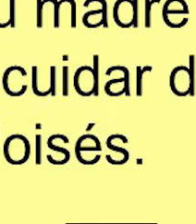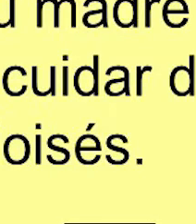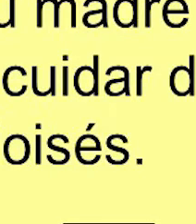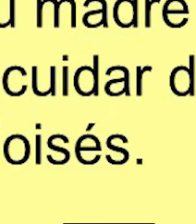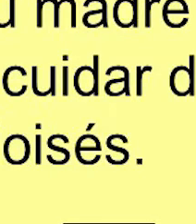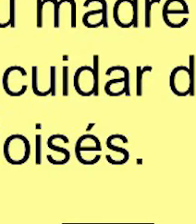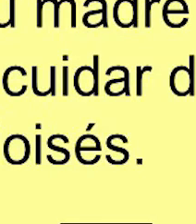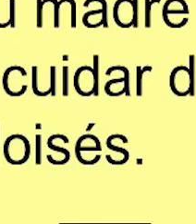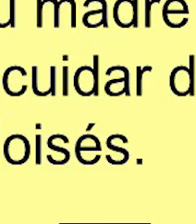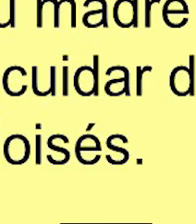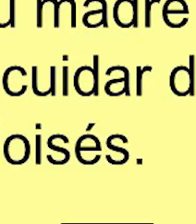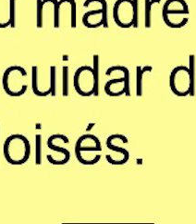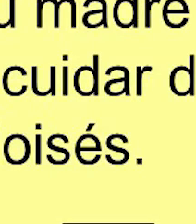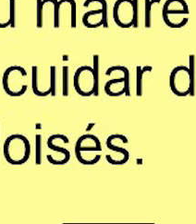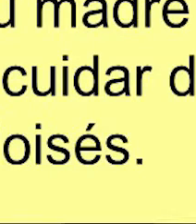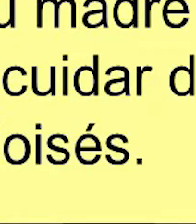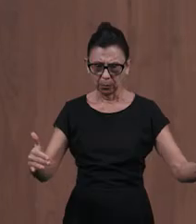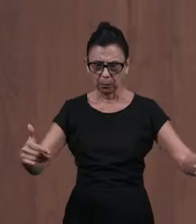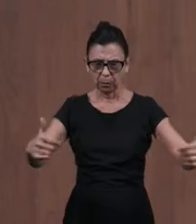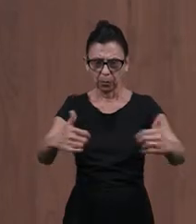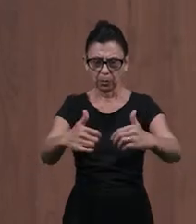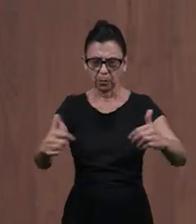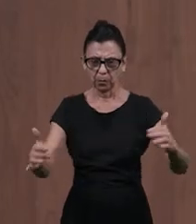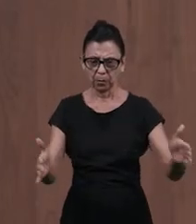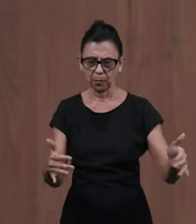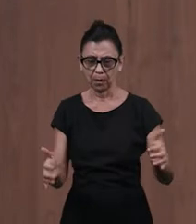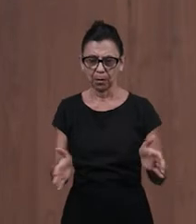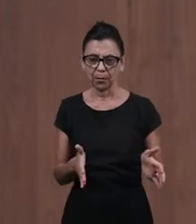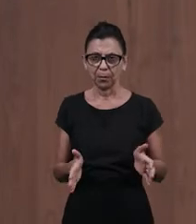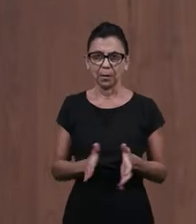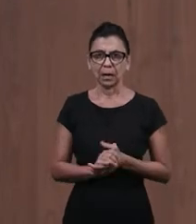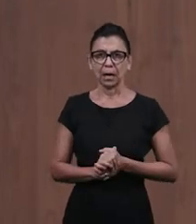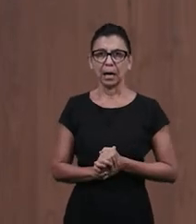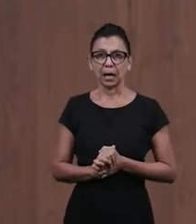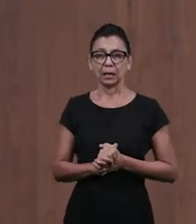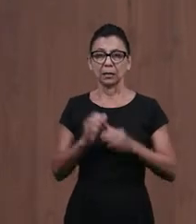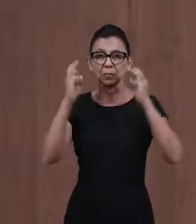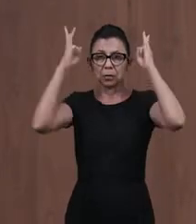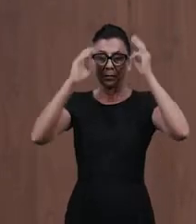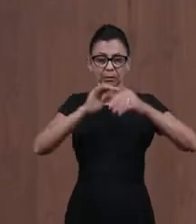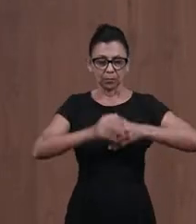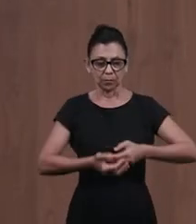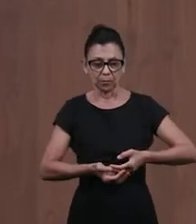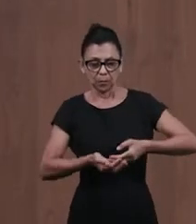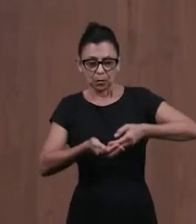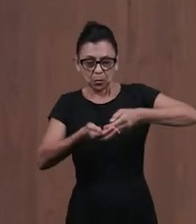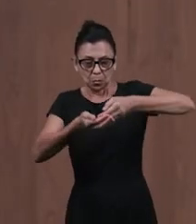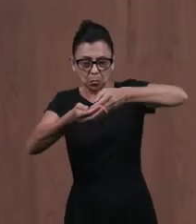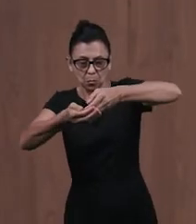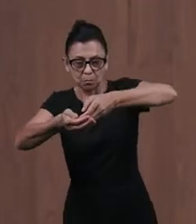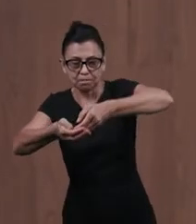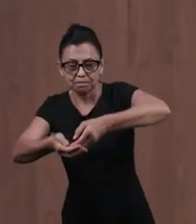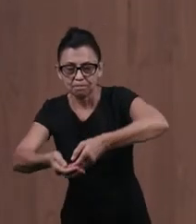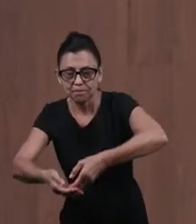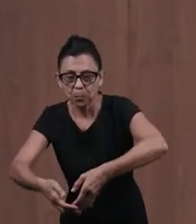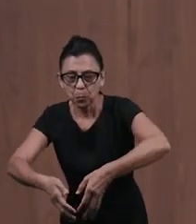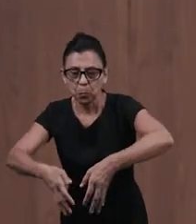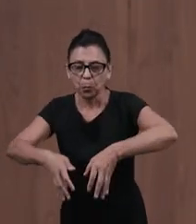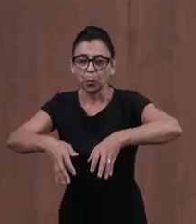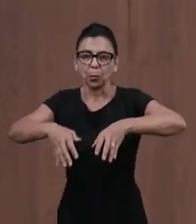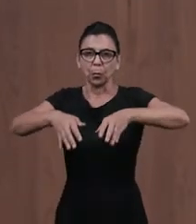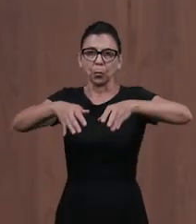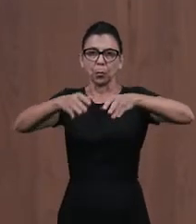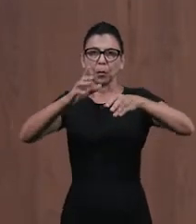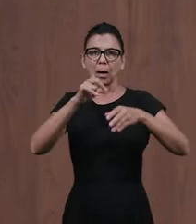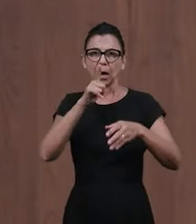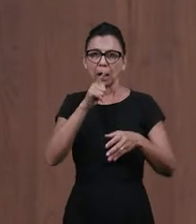agua. Entonces ella puso a Moisés en esta cesta en el agua, y María, que era hermana de